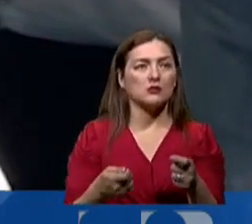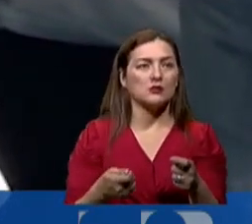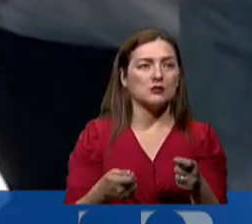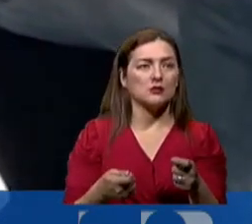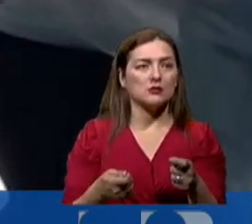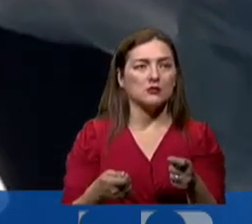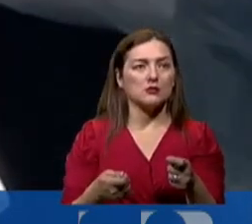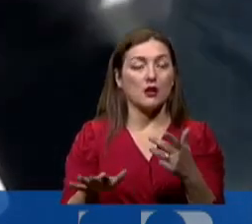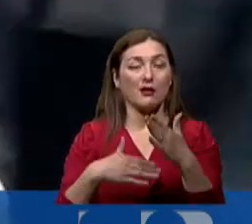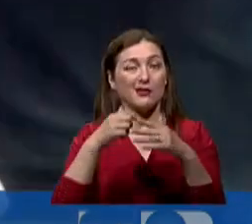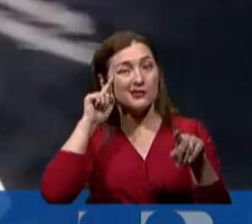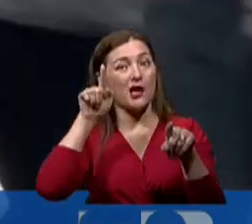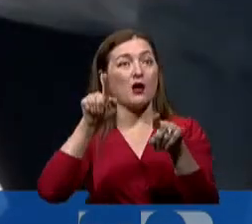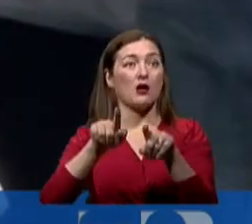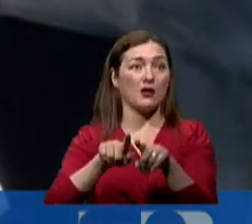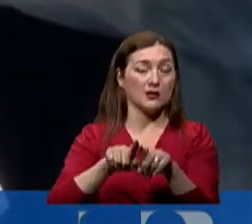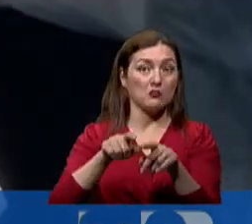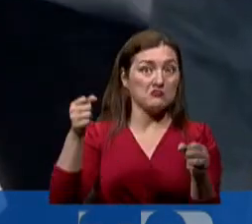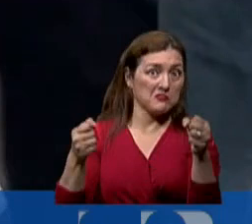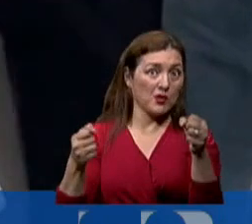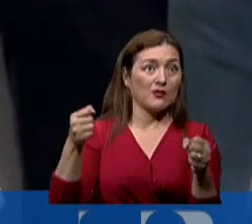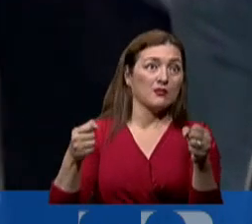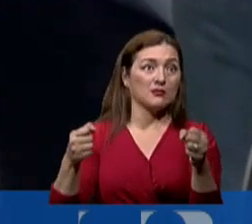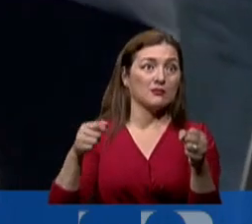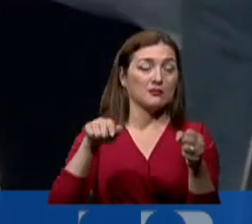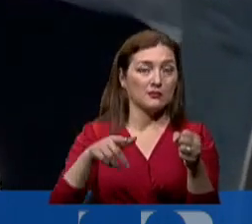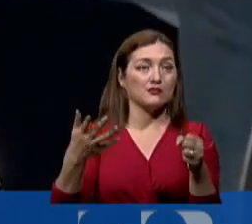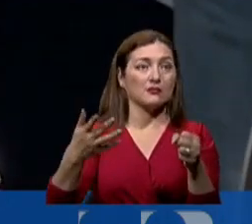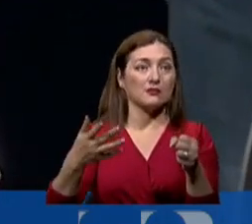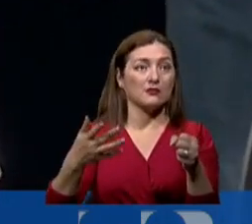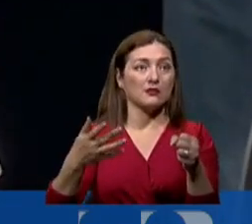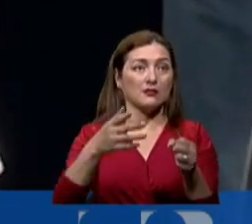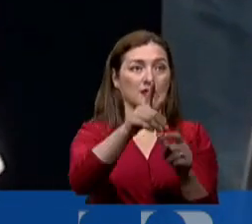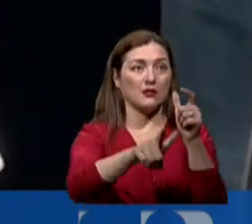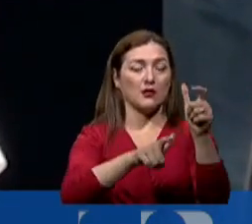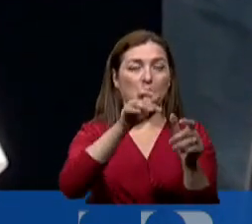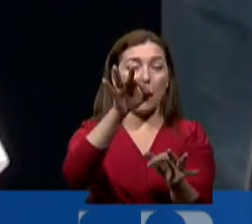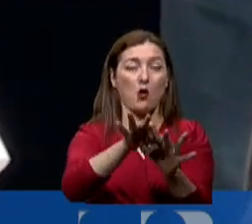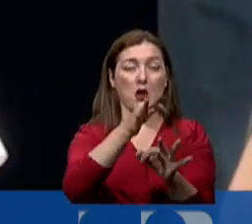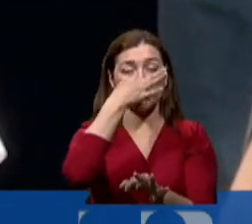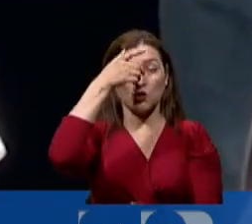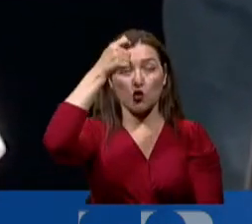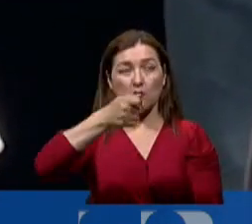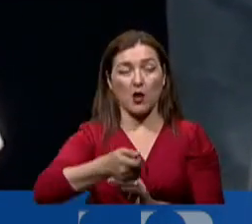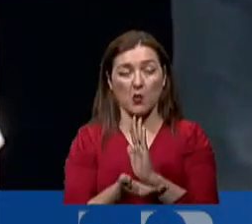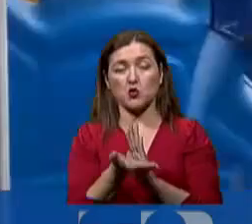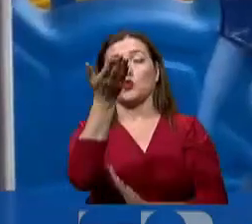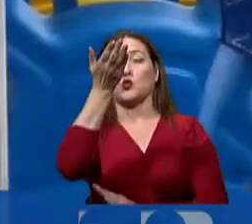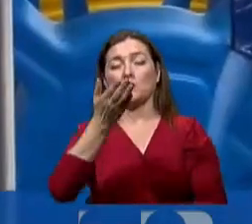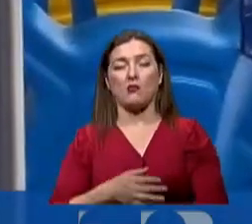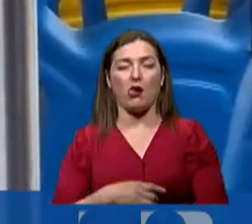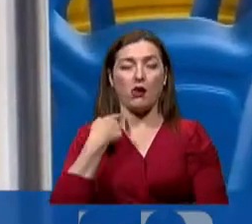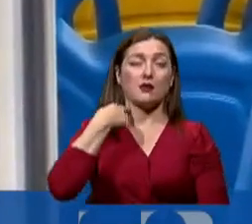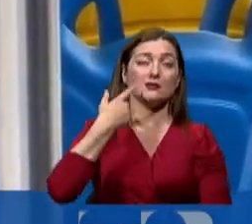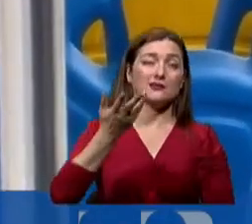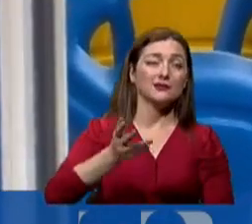vez de acuerdo todos con el sector de la transportación, efectivamente darle el garrotazo al pueblo de Santo Domingo con este incremento.